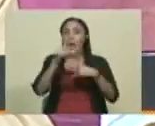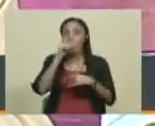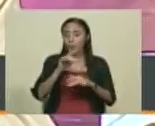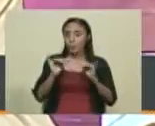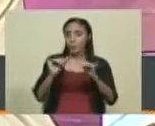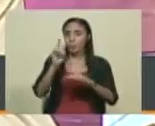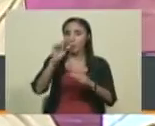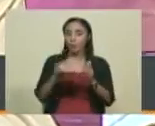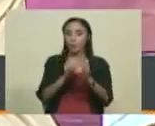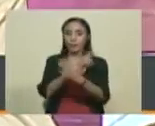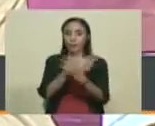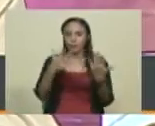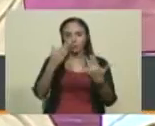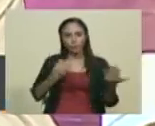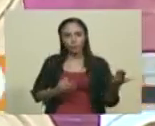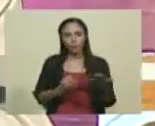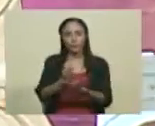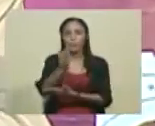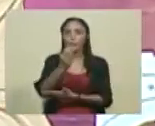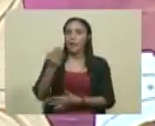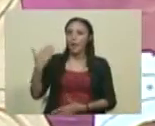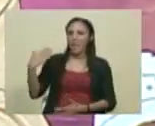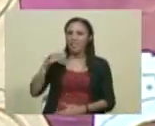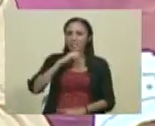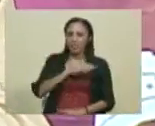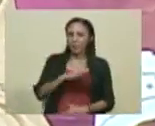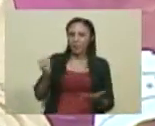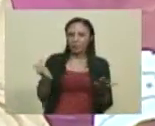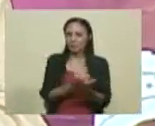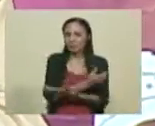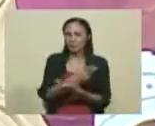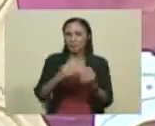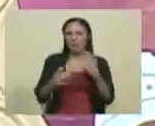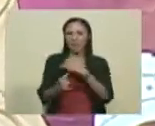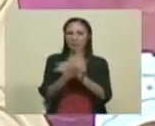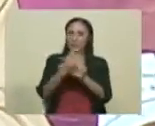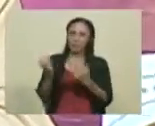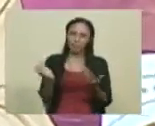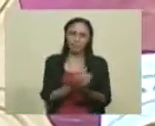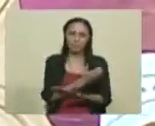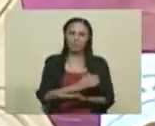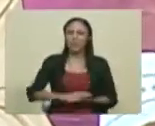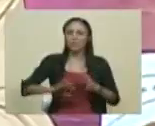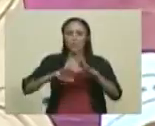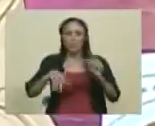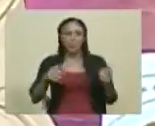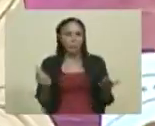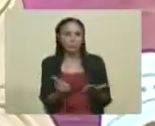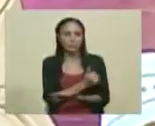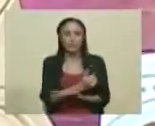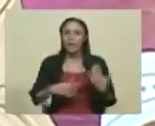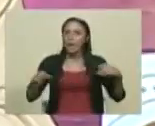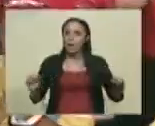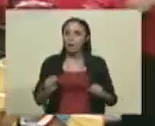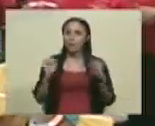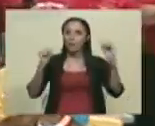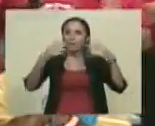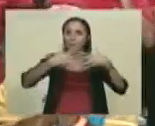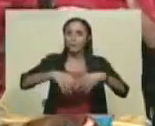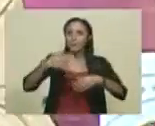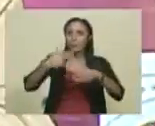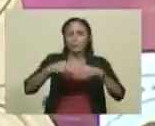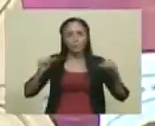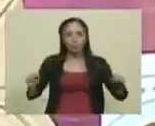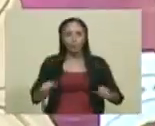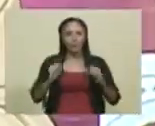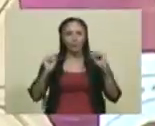2018... y quedará atrás la historia de oprobio, de traición, de corrupción. ¡Que viva la nueva PDVSA! ¡Que viva